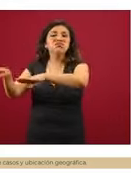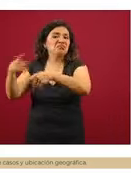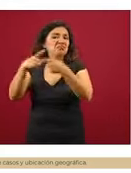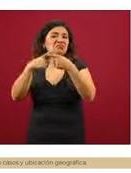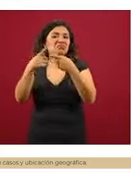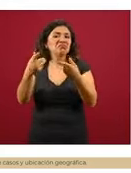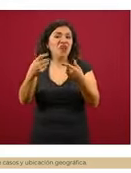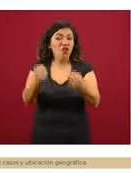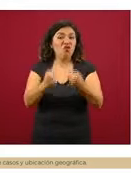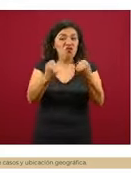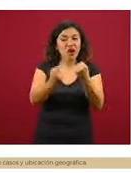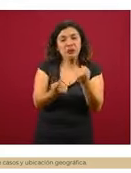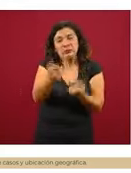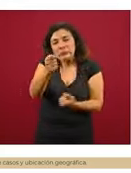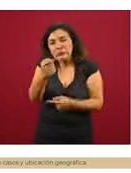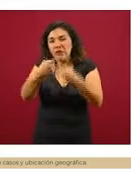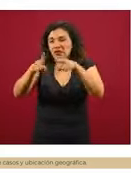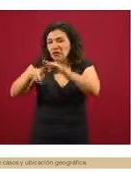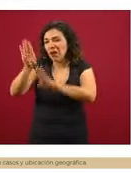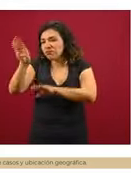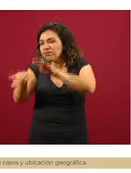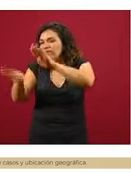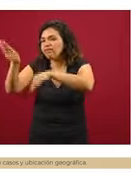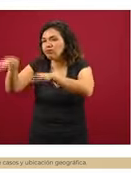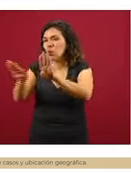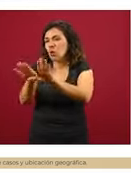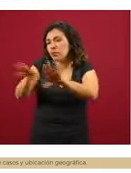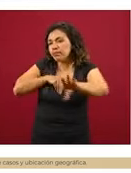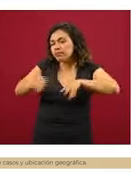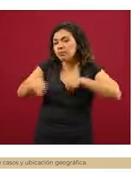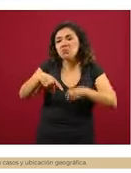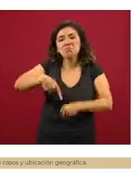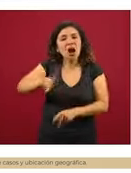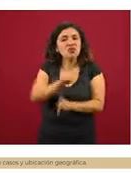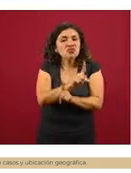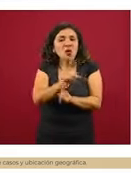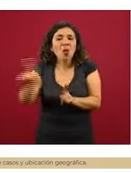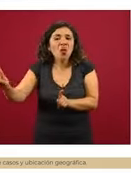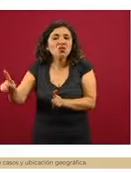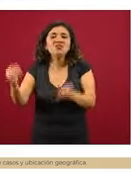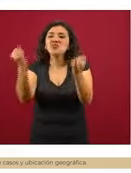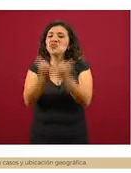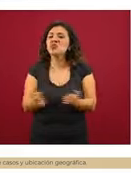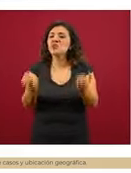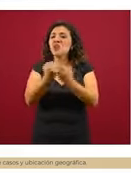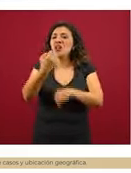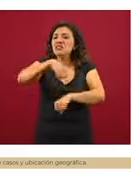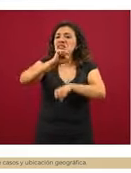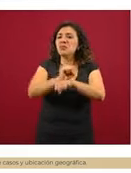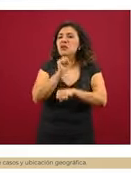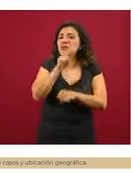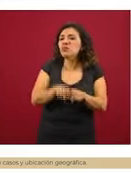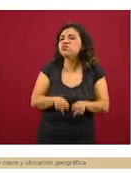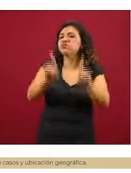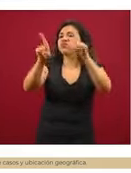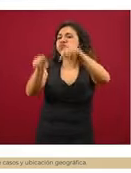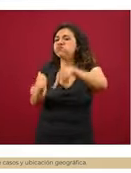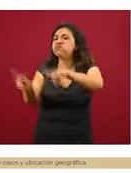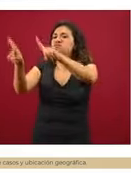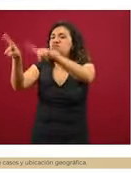diferentes intensidades, digamos, de su transmisión, pero prácticamente todos en las mismas semanas con los